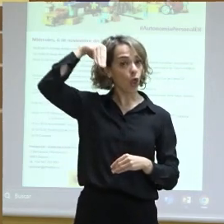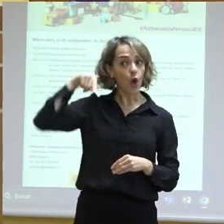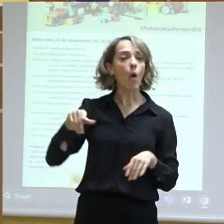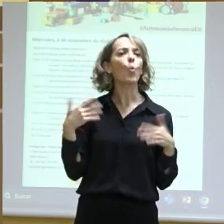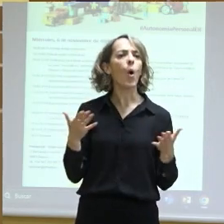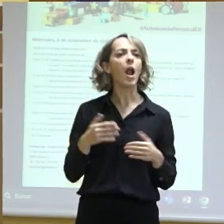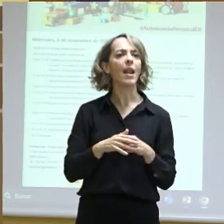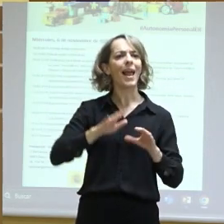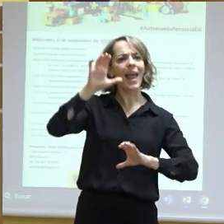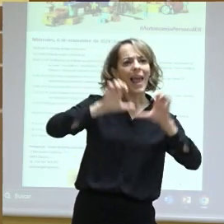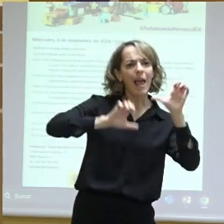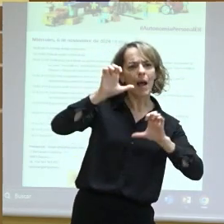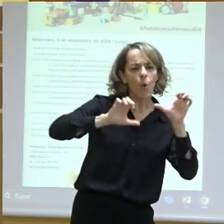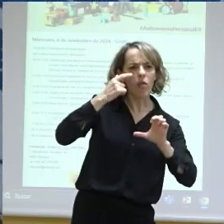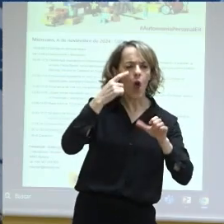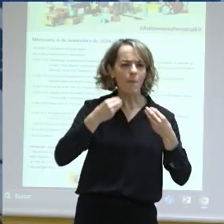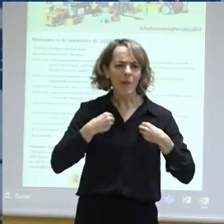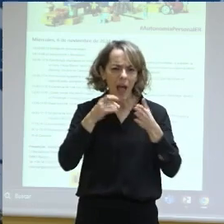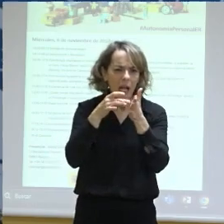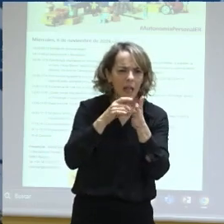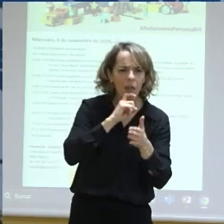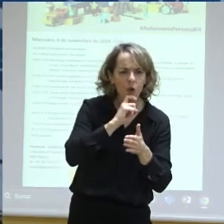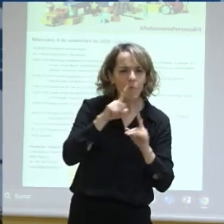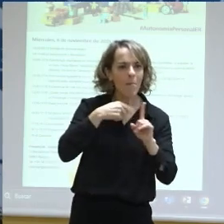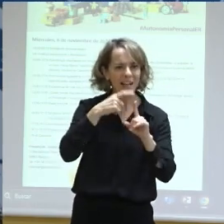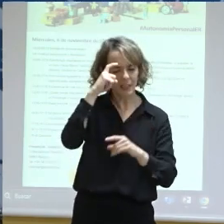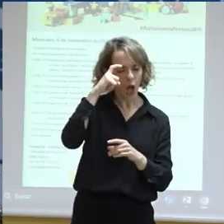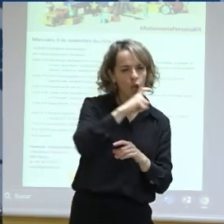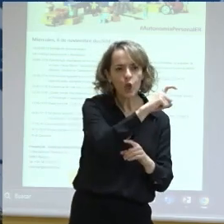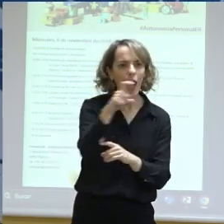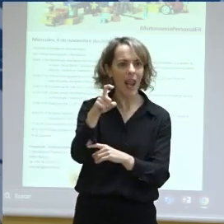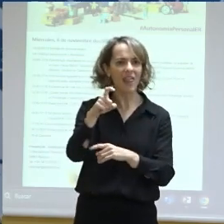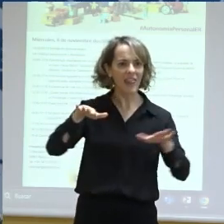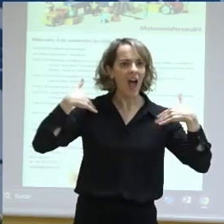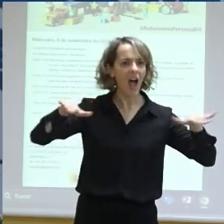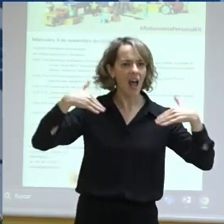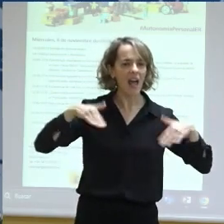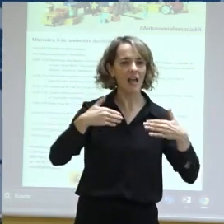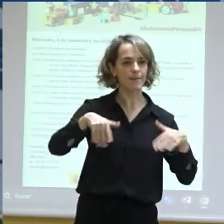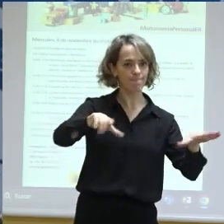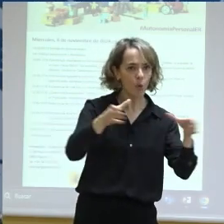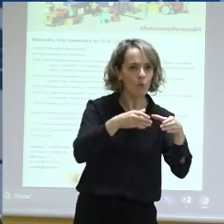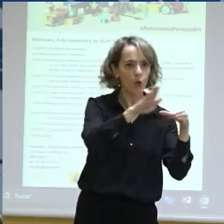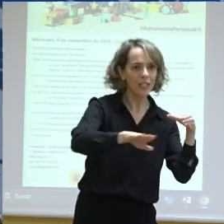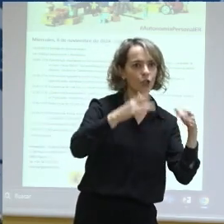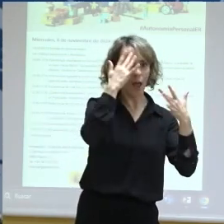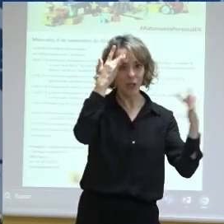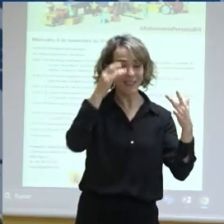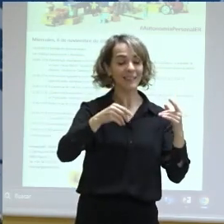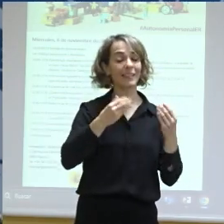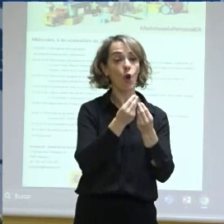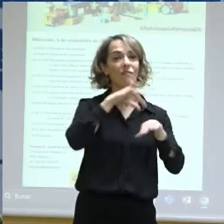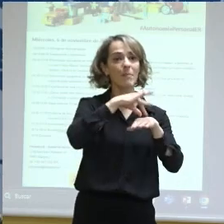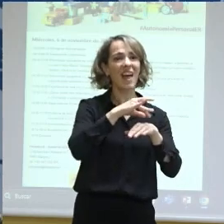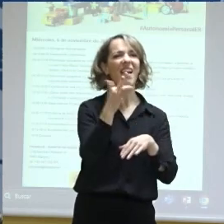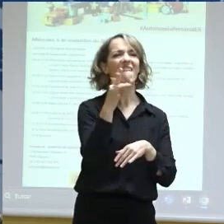sido Evaluación de la calidad de vida y tolerancia al ejercicio en niños, adolescentes con fibrosis quística. Está